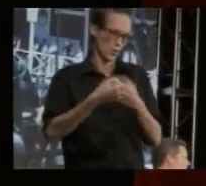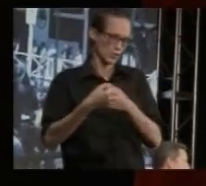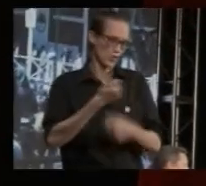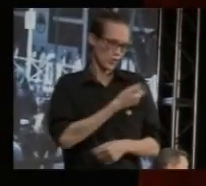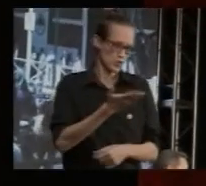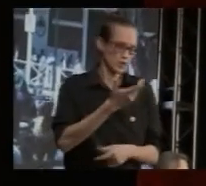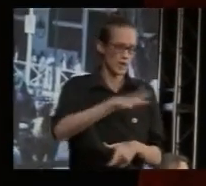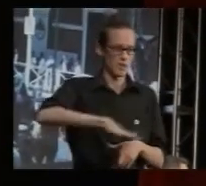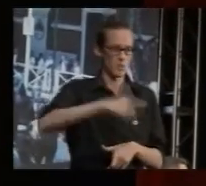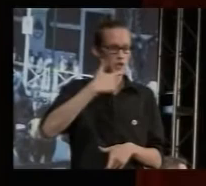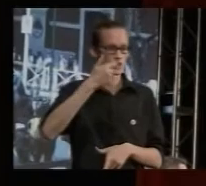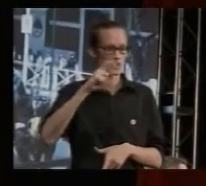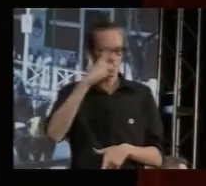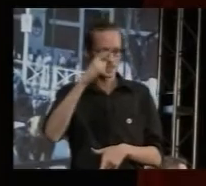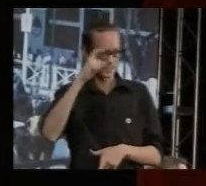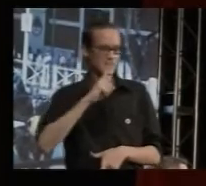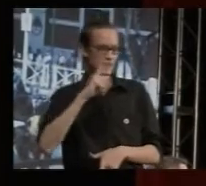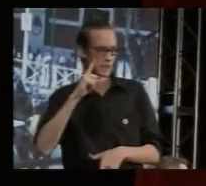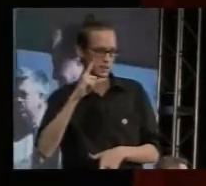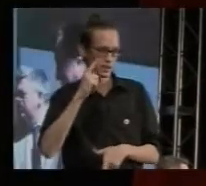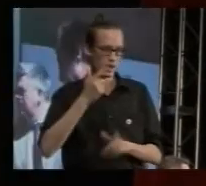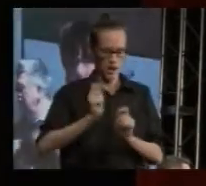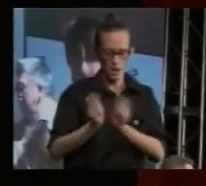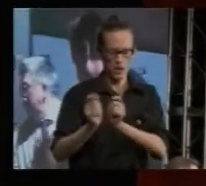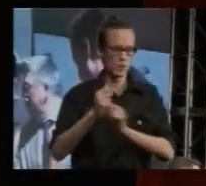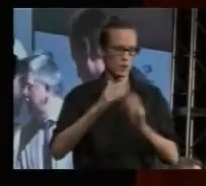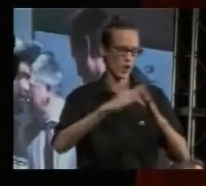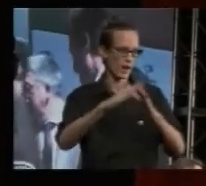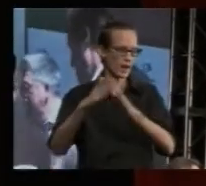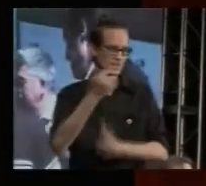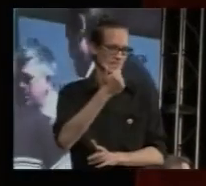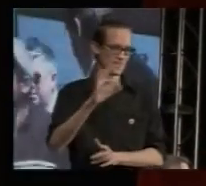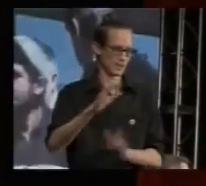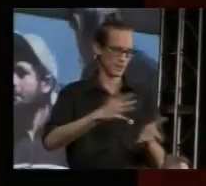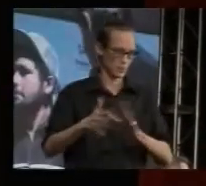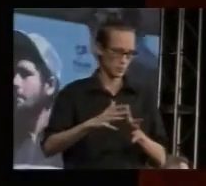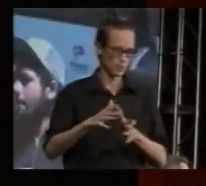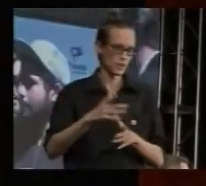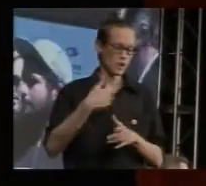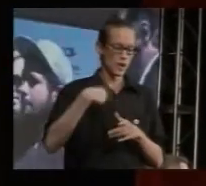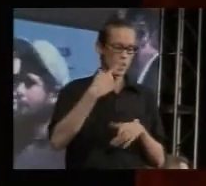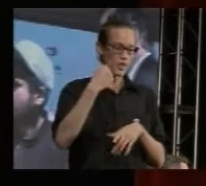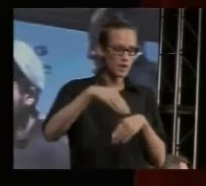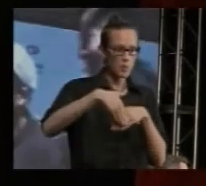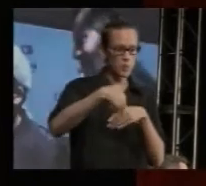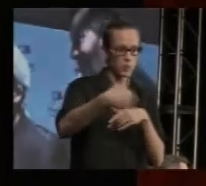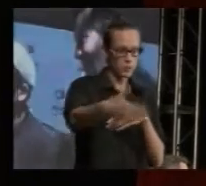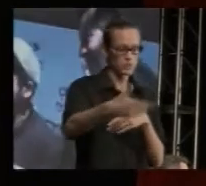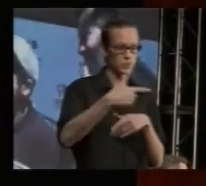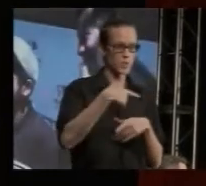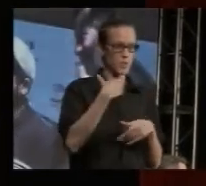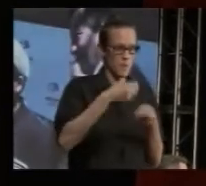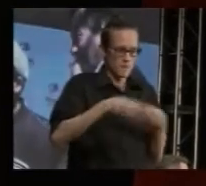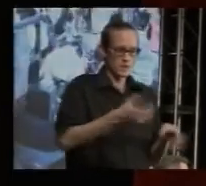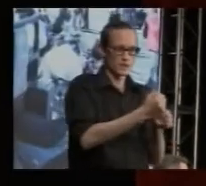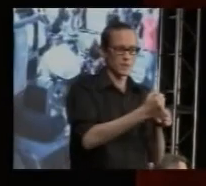en barrio Sacchetti, regularizando más de 60 familias, y en los próximos días vamos a empezar a trabajar en el barrio 4 de